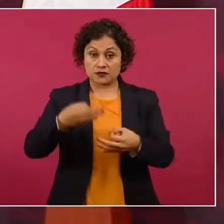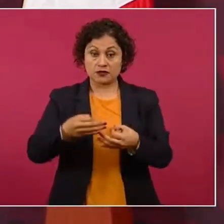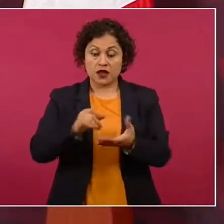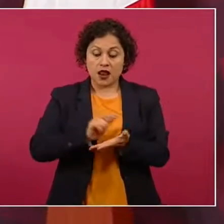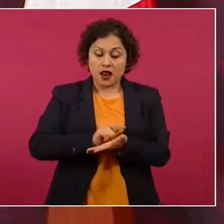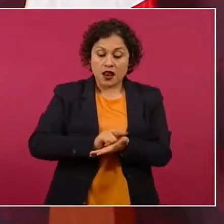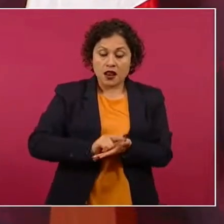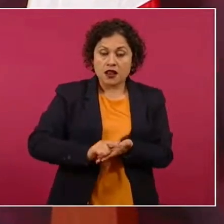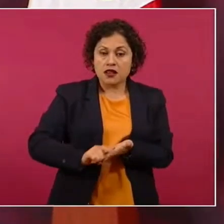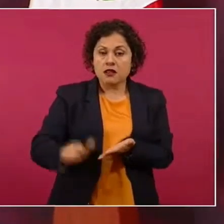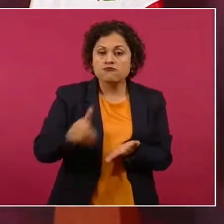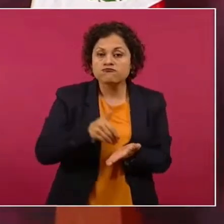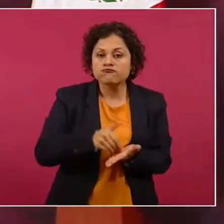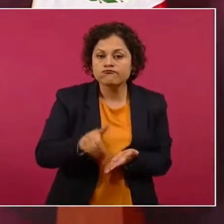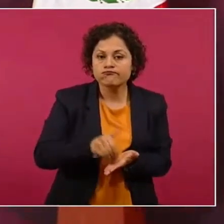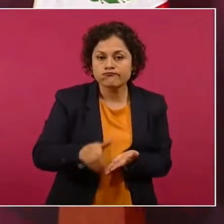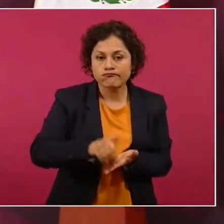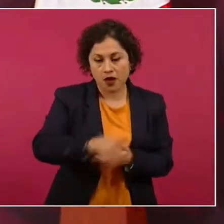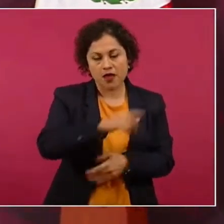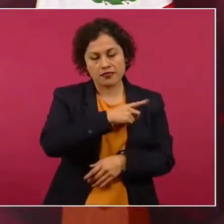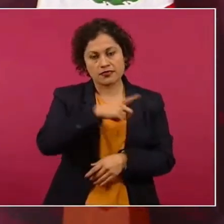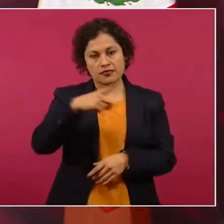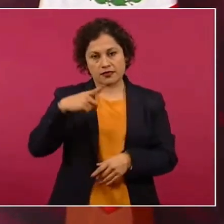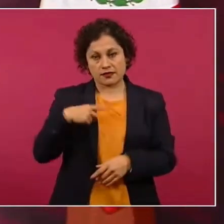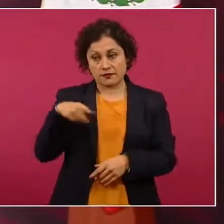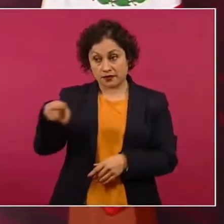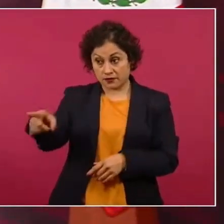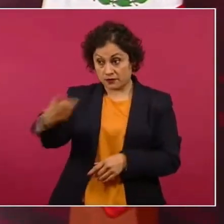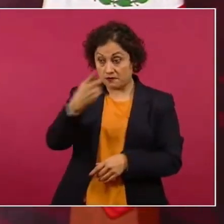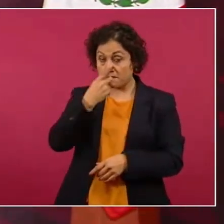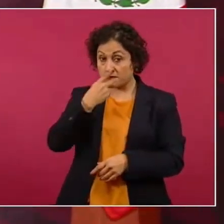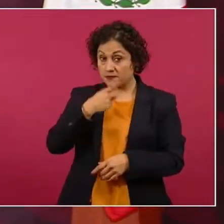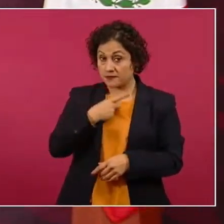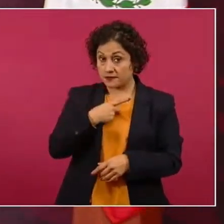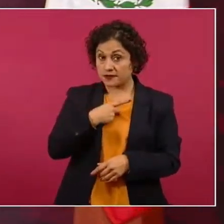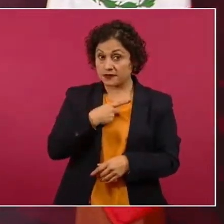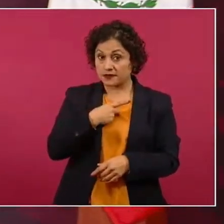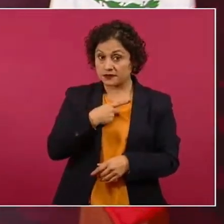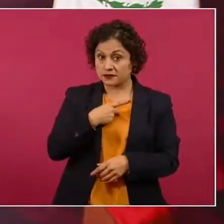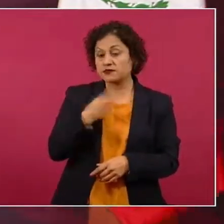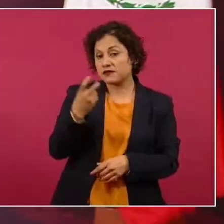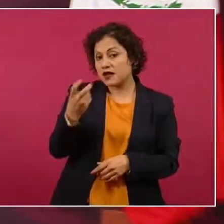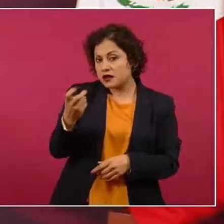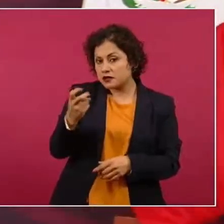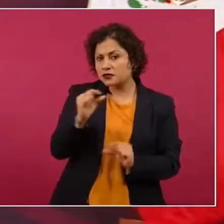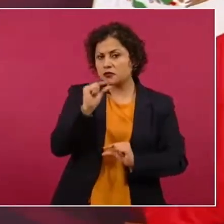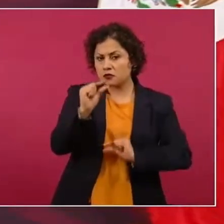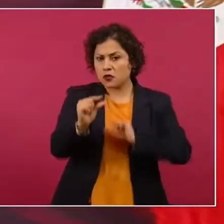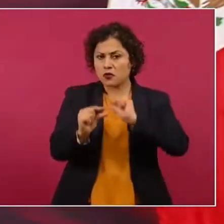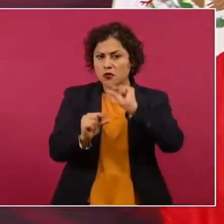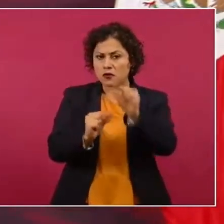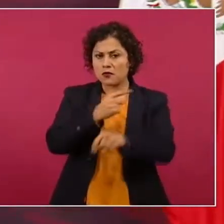Y lo que tú planteas, vamos a ir dando a conocer